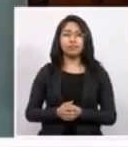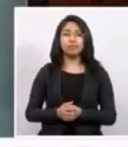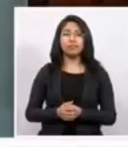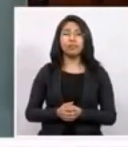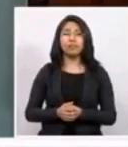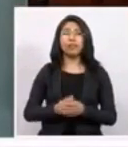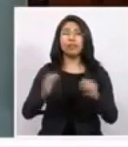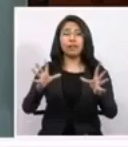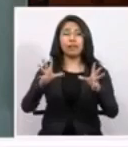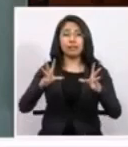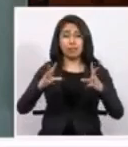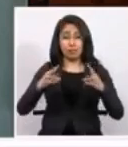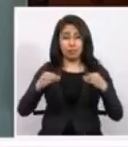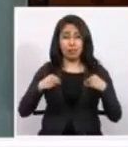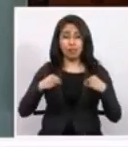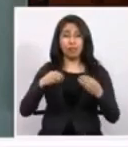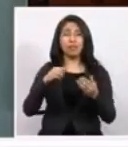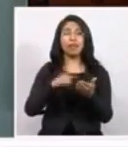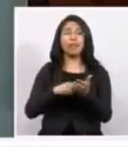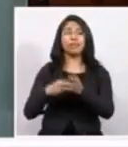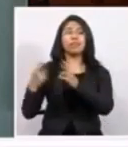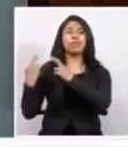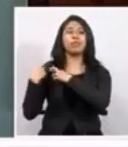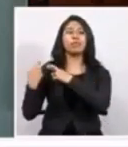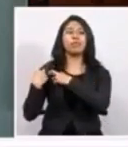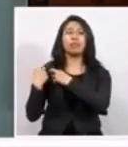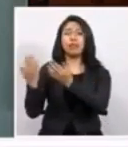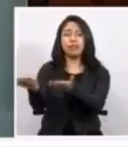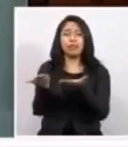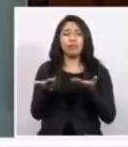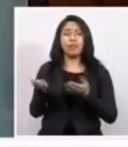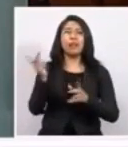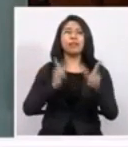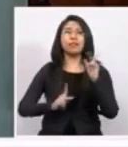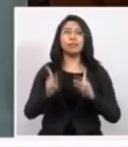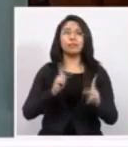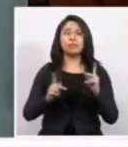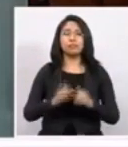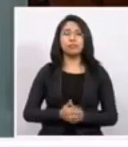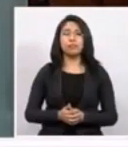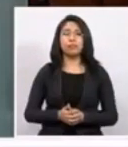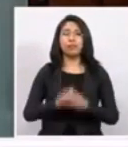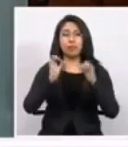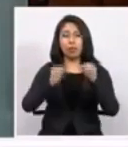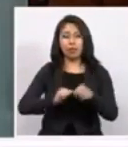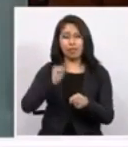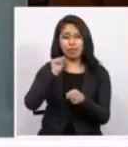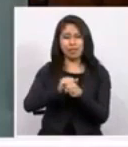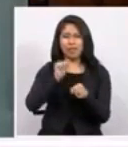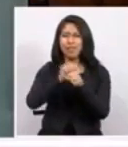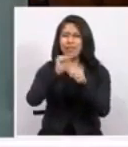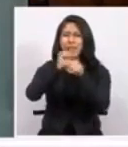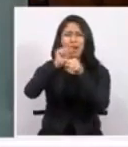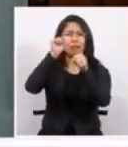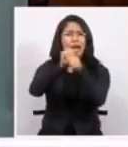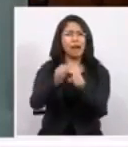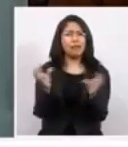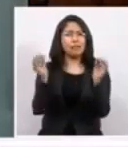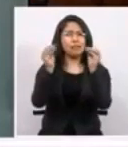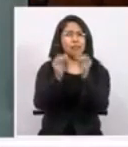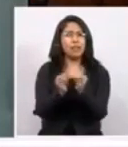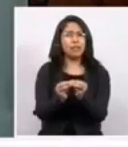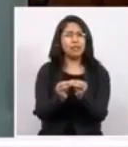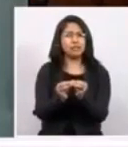Asumimos este mandato que nos da la población, el pueblo, para trabajar incansablemente y